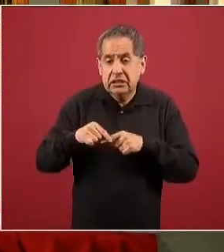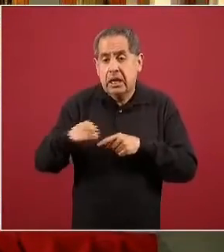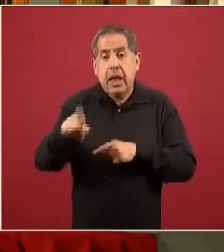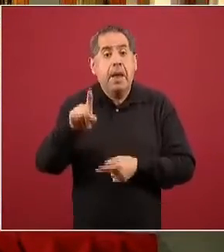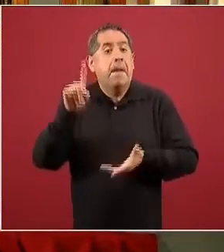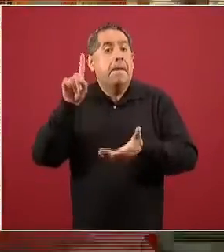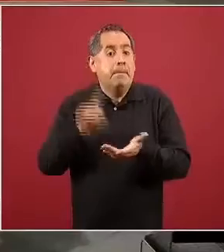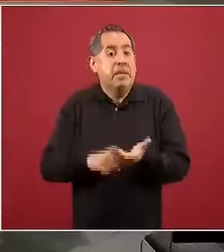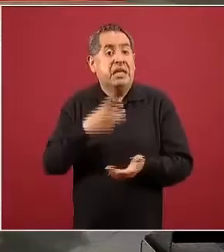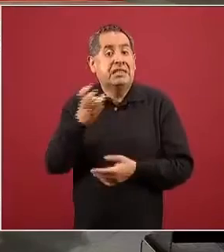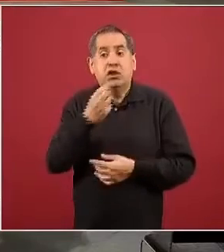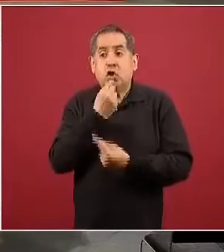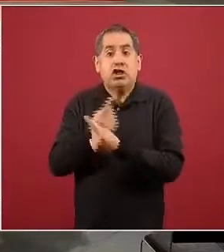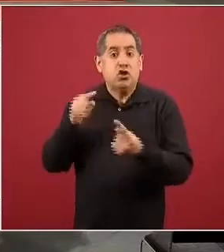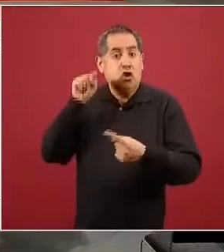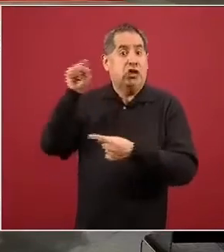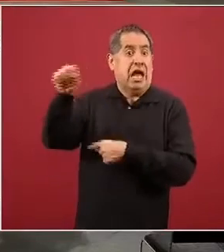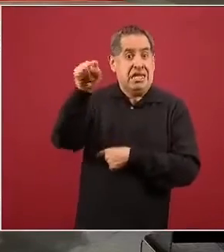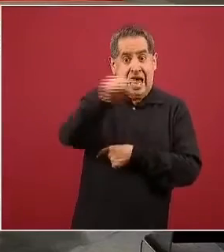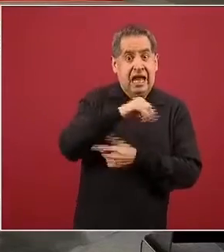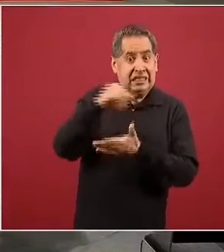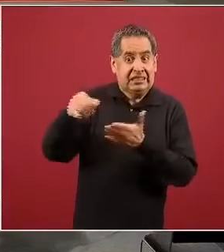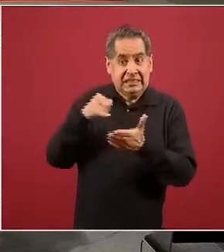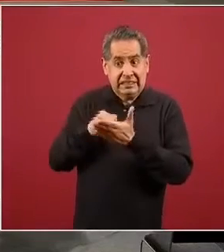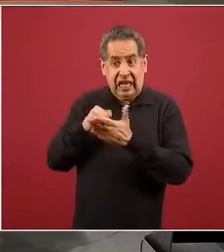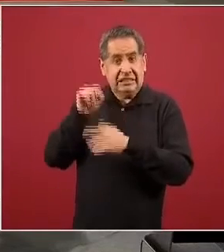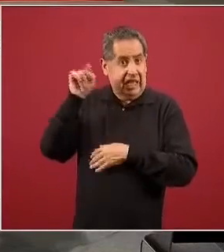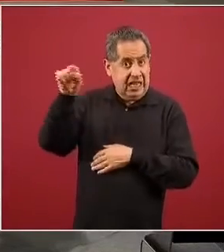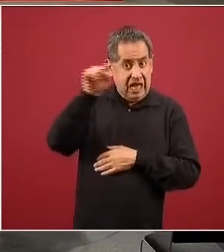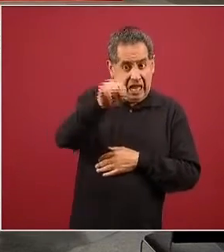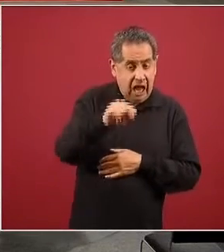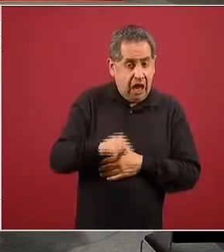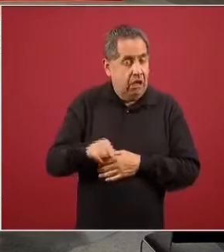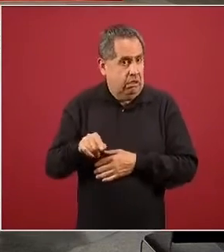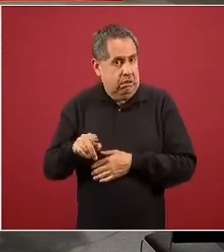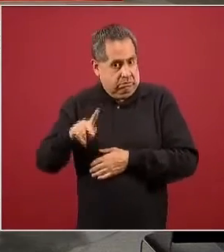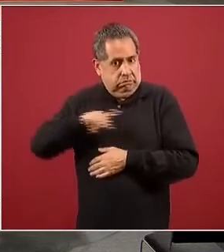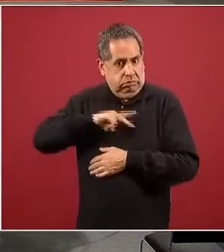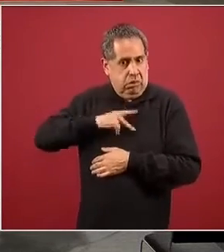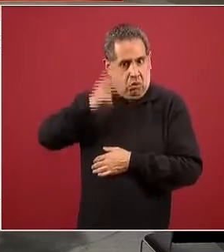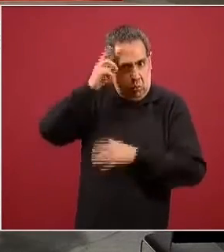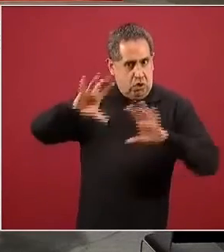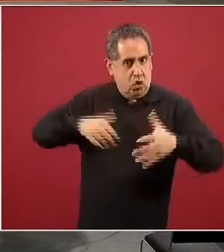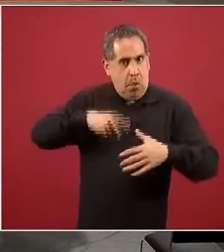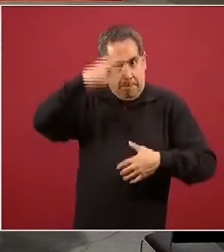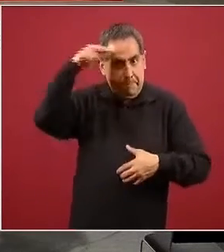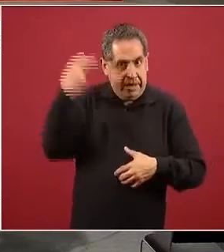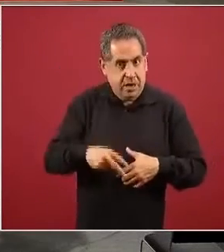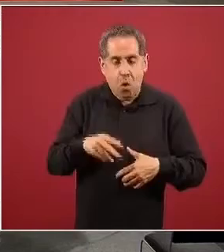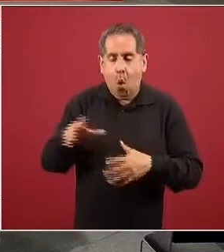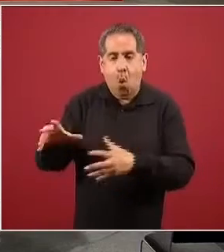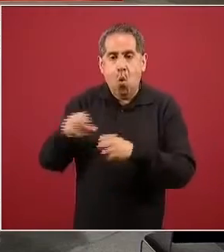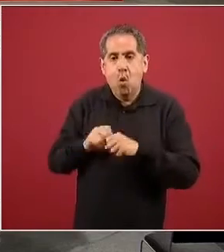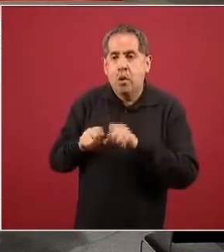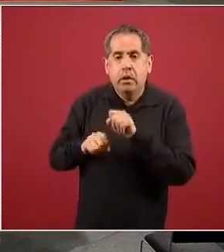1.300 niños que están en esas localidades, en esas islas que son también parte del territorio